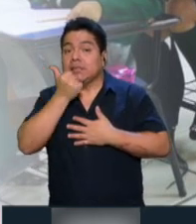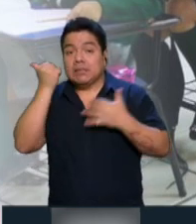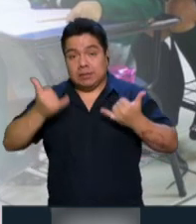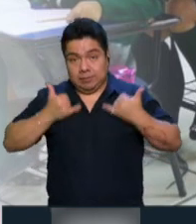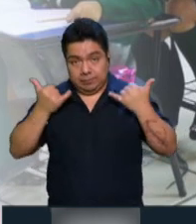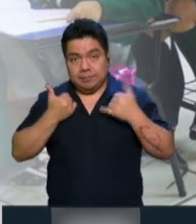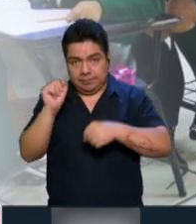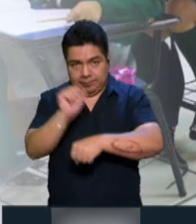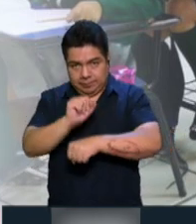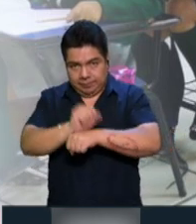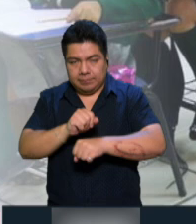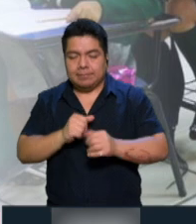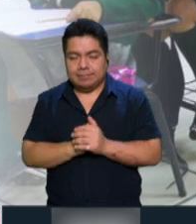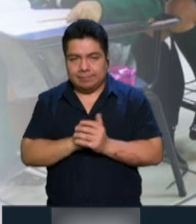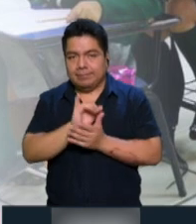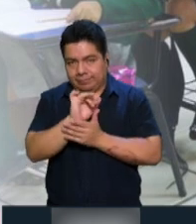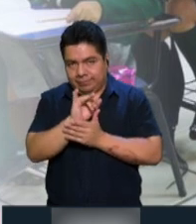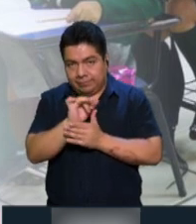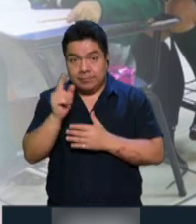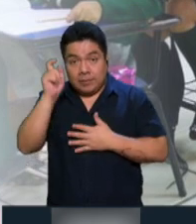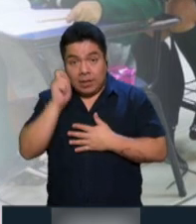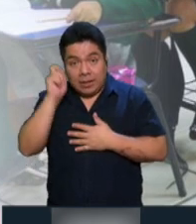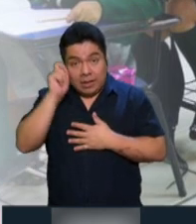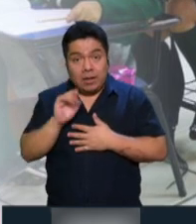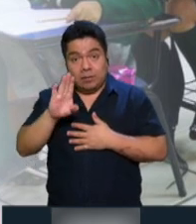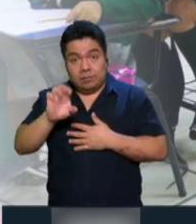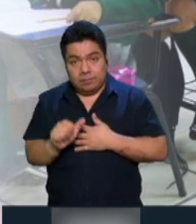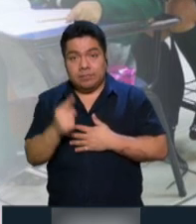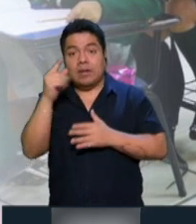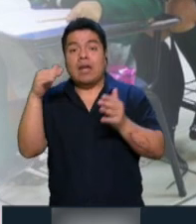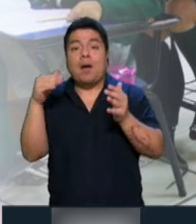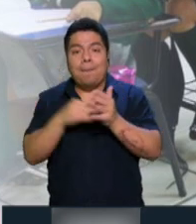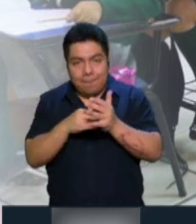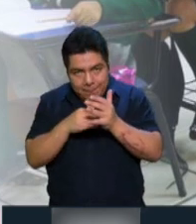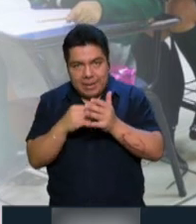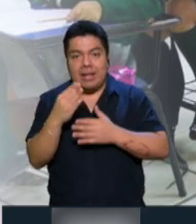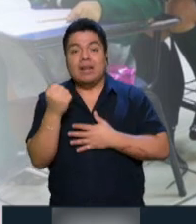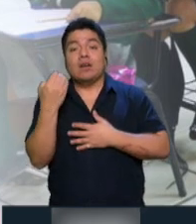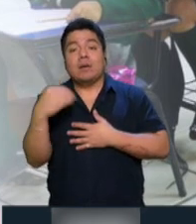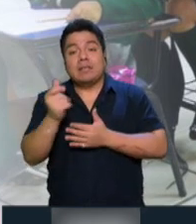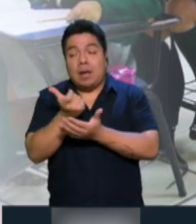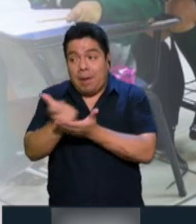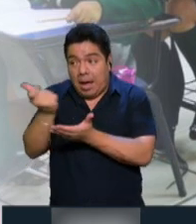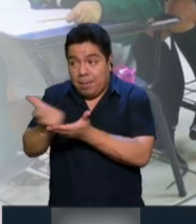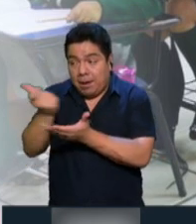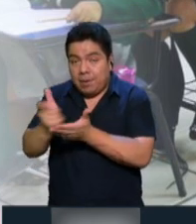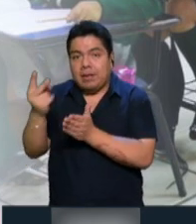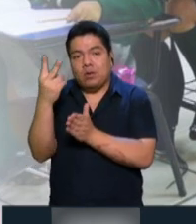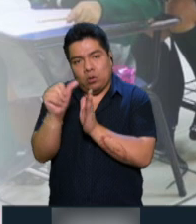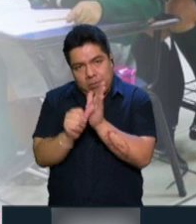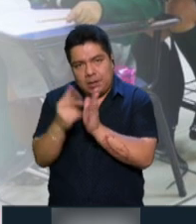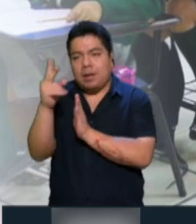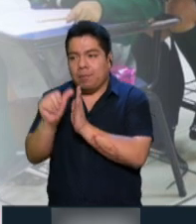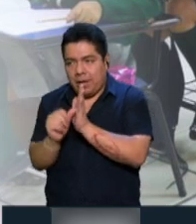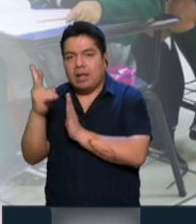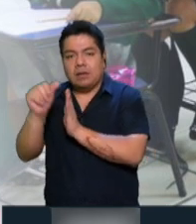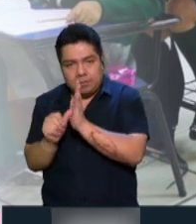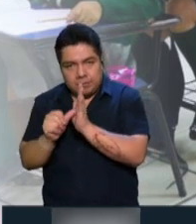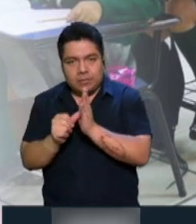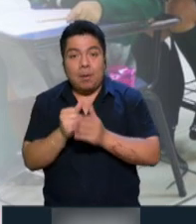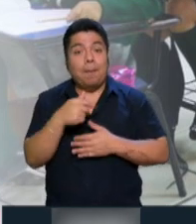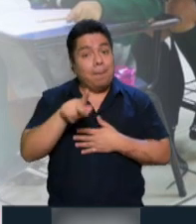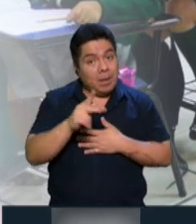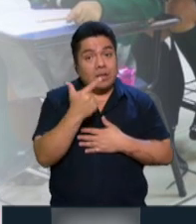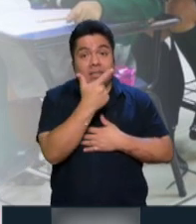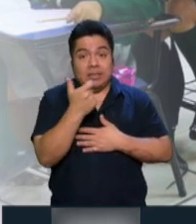grado. También explicó que esta beca entregará 1.900 pesos bimestrales a las familias de las y los estudiantes, así como 700